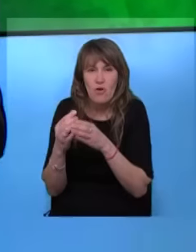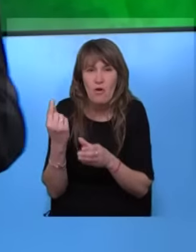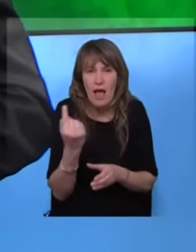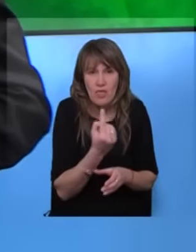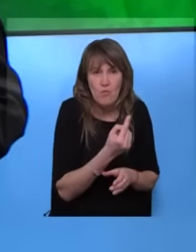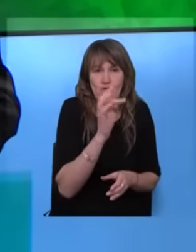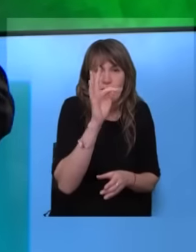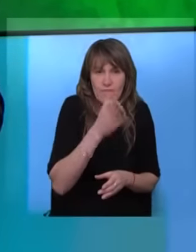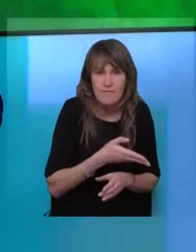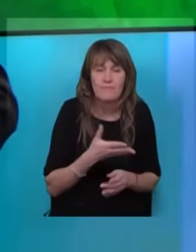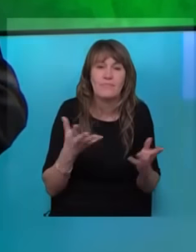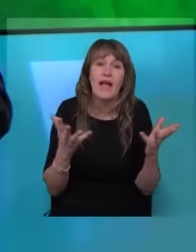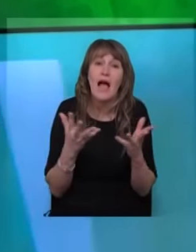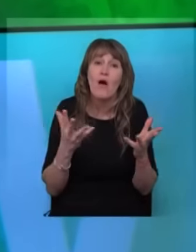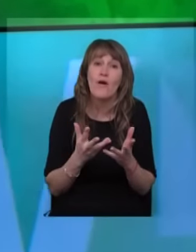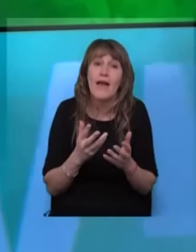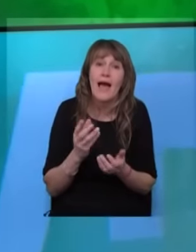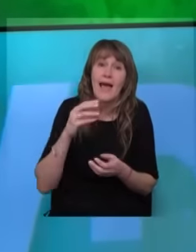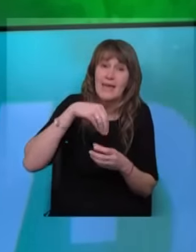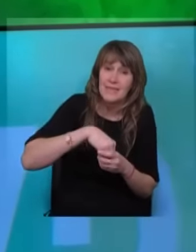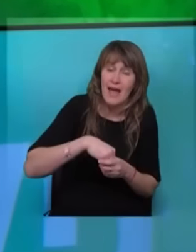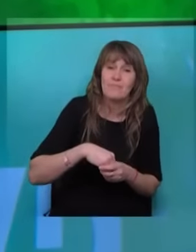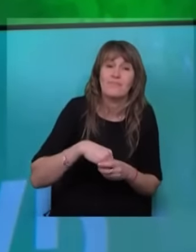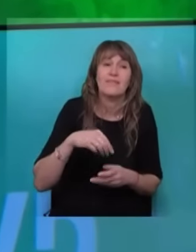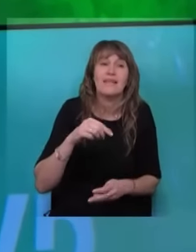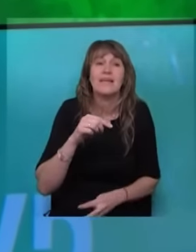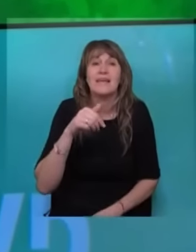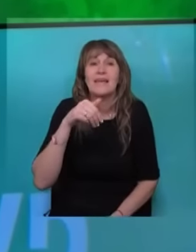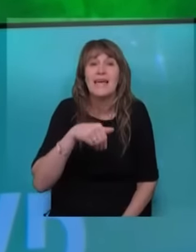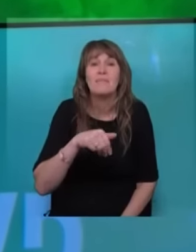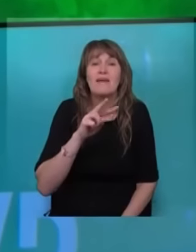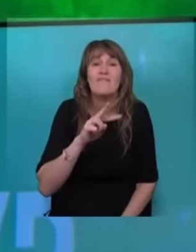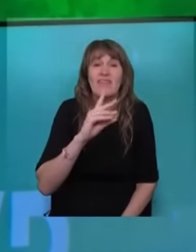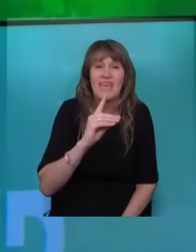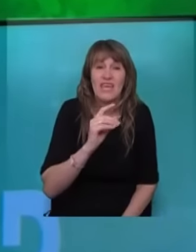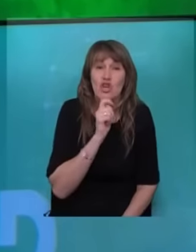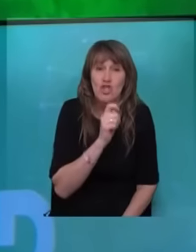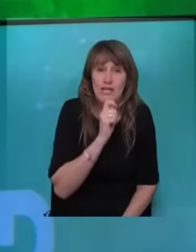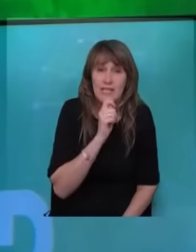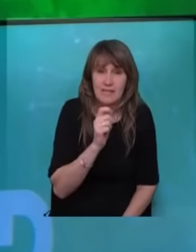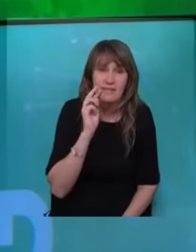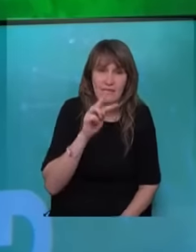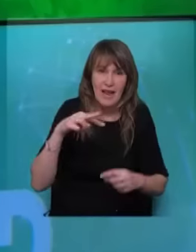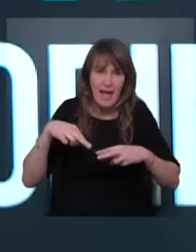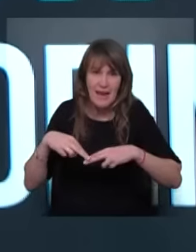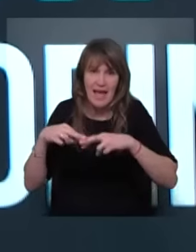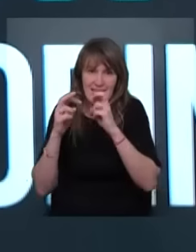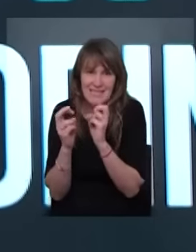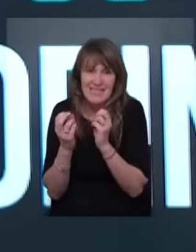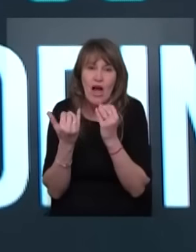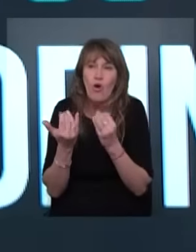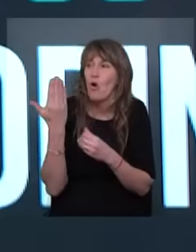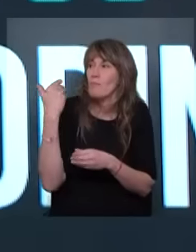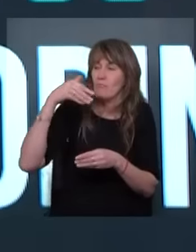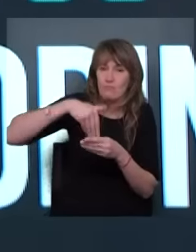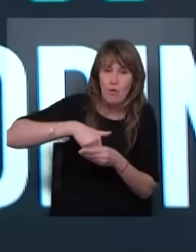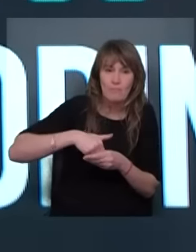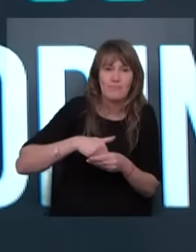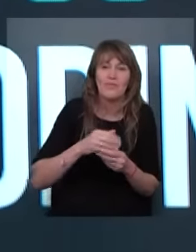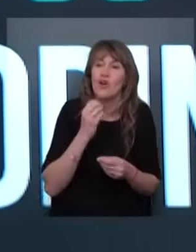vuelve a su habitual columna en mbd noticias para analizar lo que la interna dejó y lo hace con Alejandra González Cómo andas al Hola todo bien